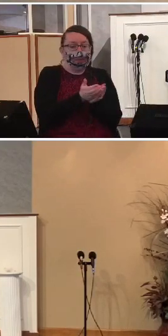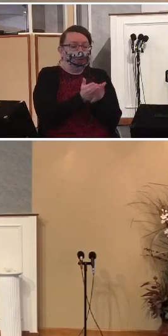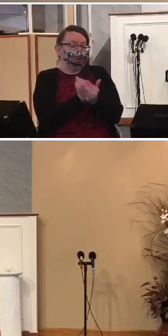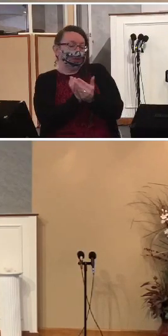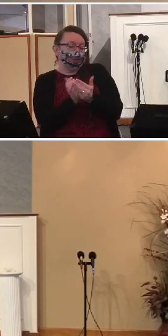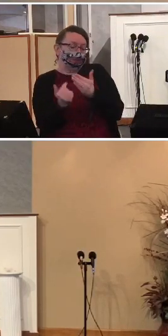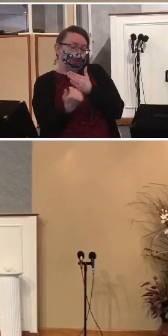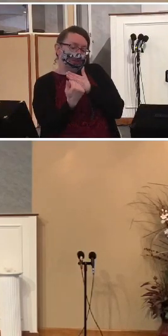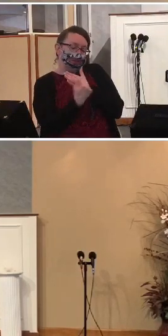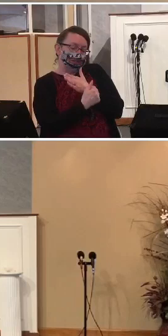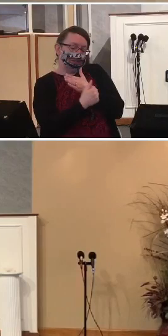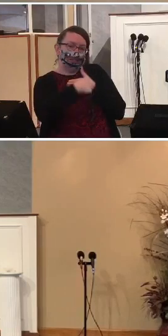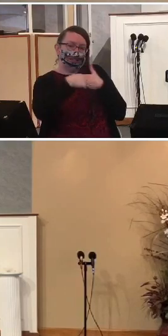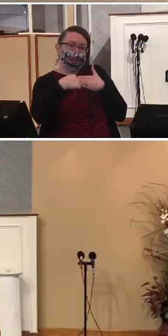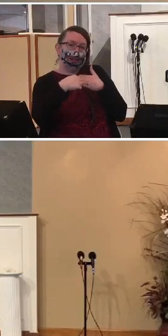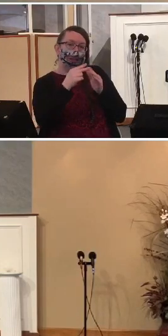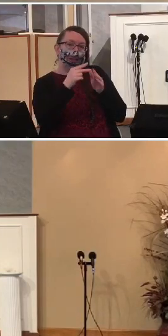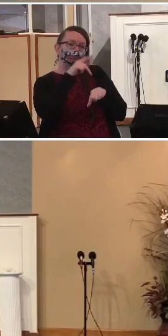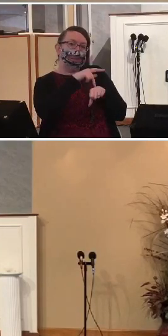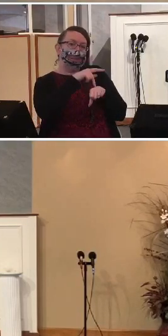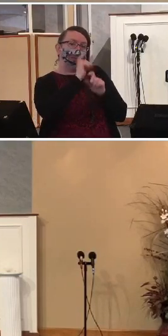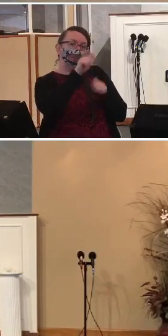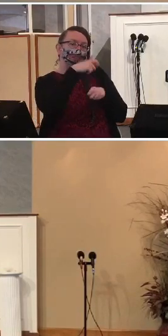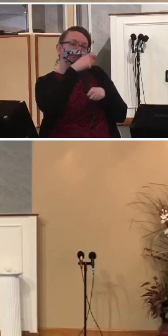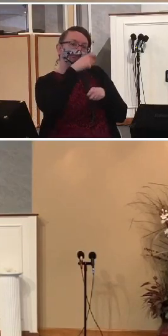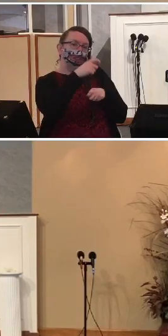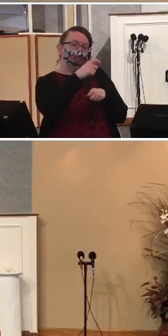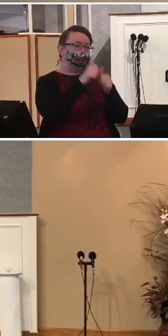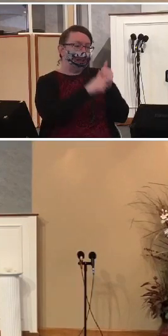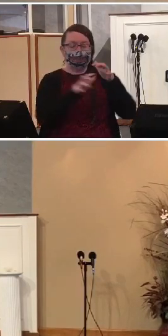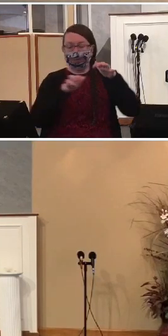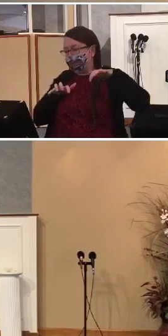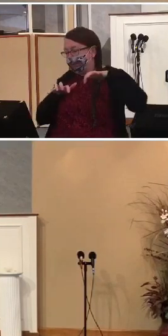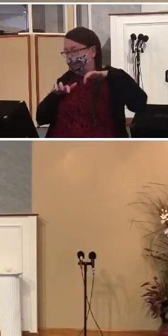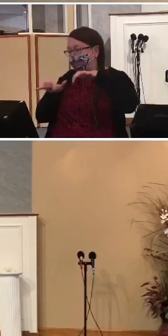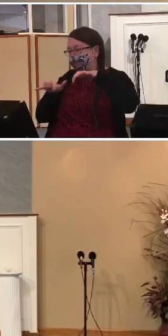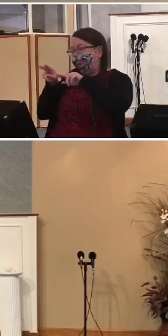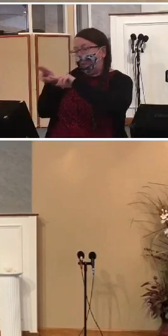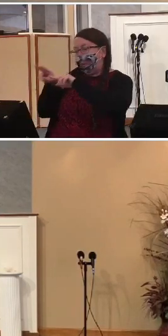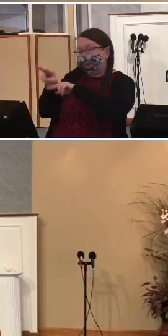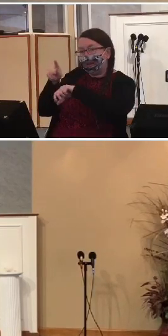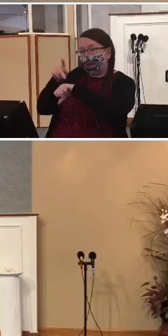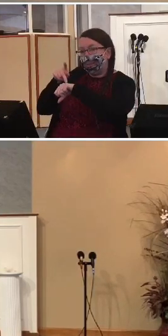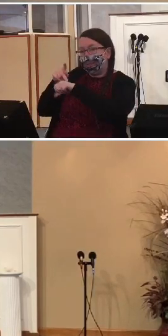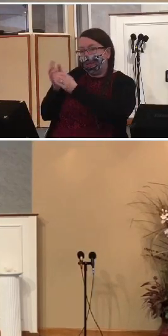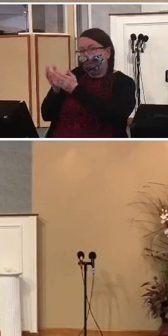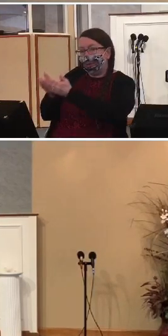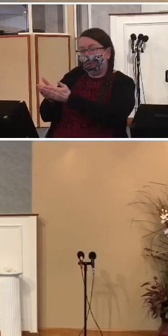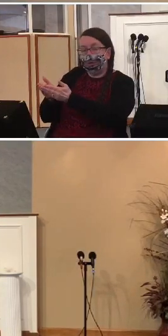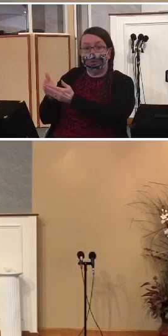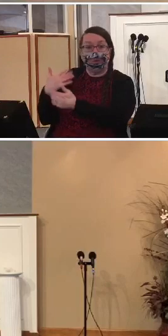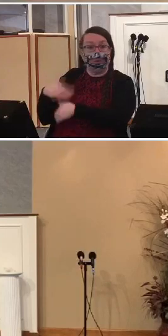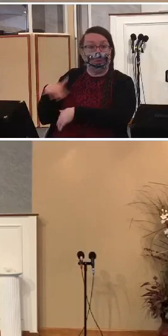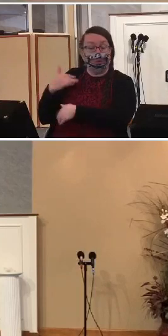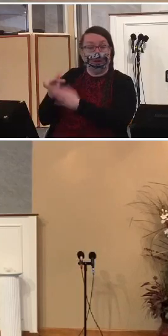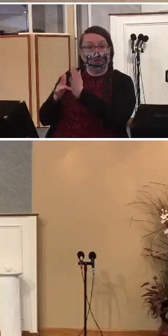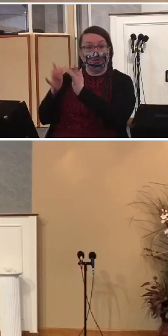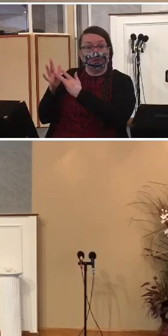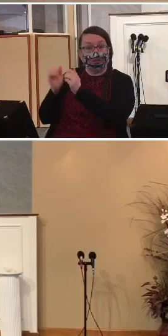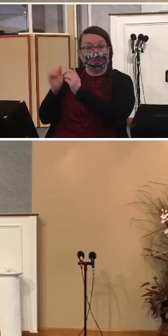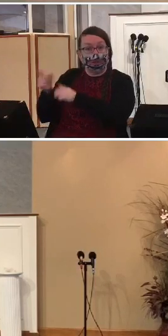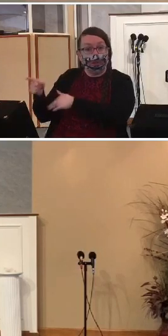¿Eh? Entonces toda la multitud estaba mirando el bote de Pedro. Quizás ese era el mejor pescador ahí. Ellos no